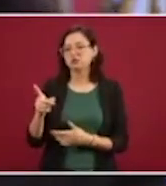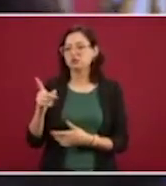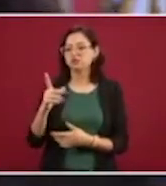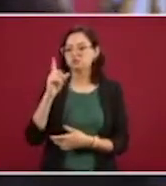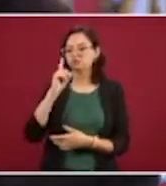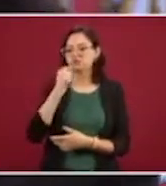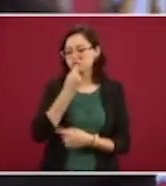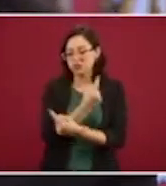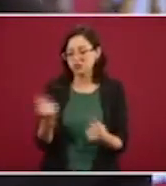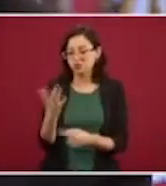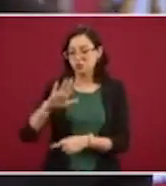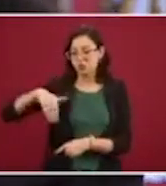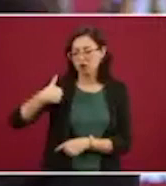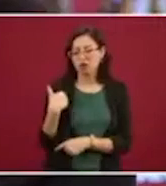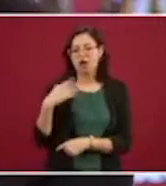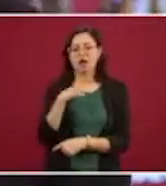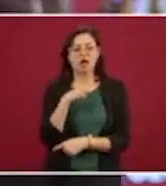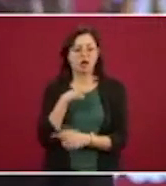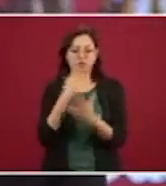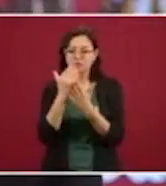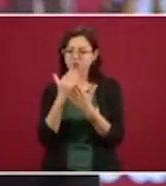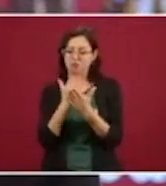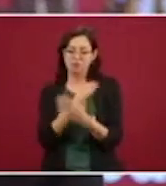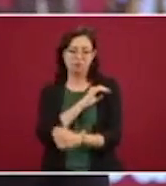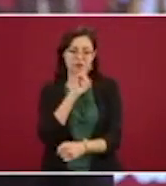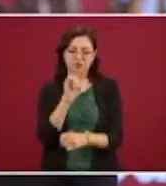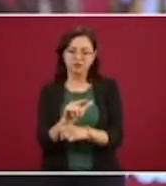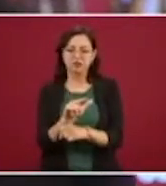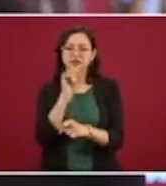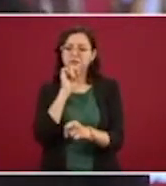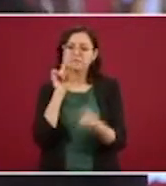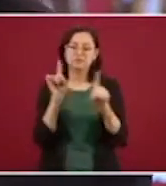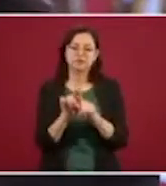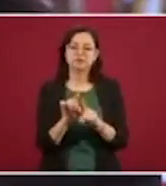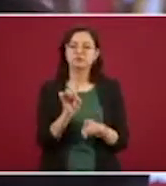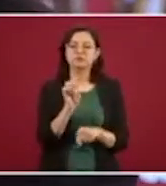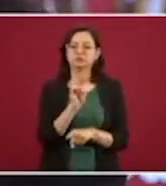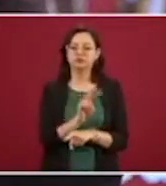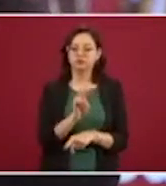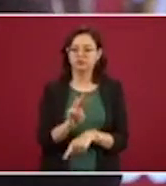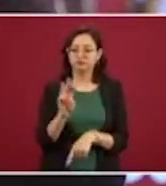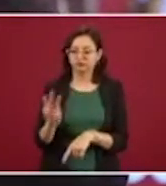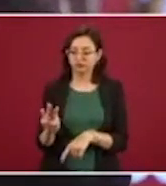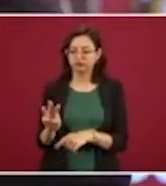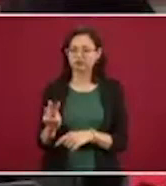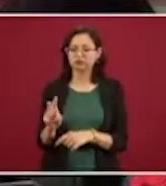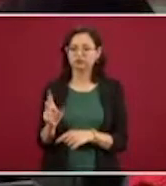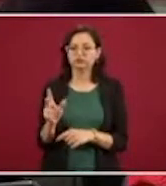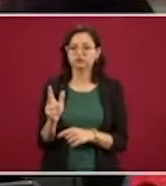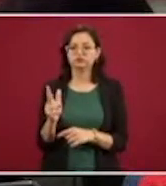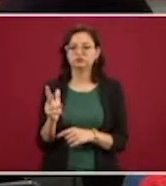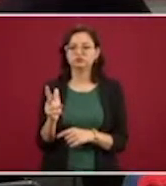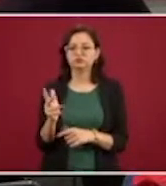guarderías. Y tenemos protocolos específicos, están también disponibles en el micrositio. Se ha instruido a las